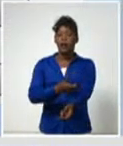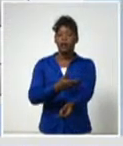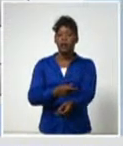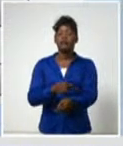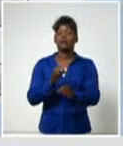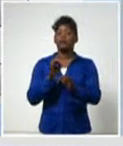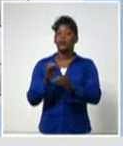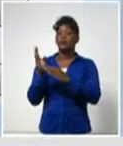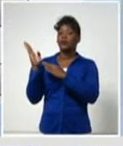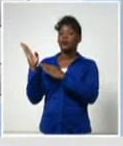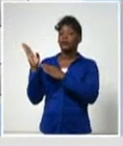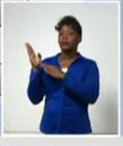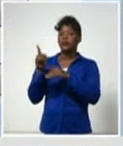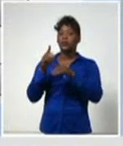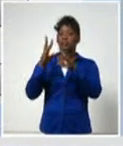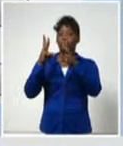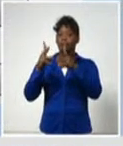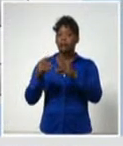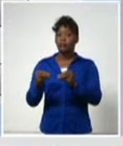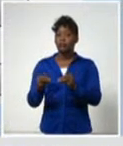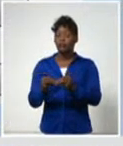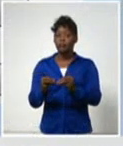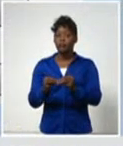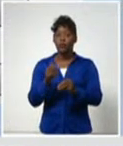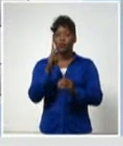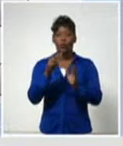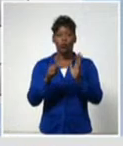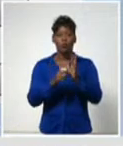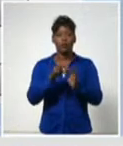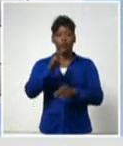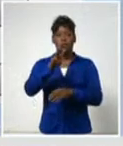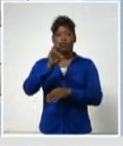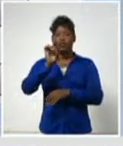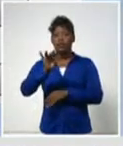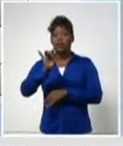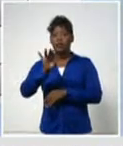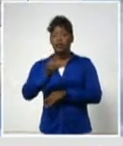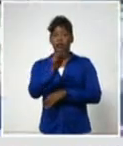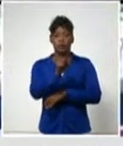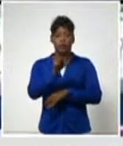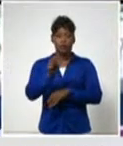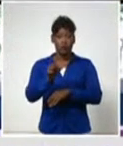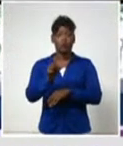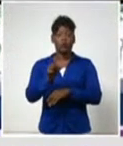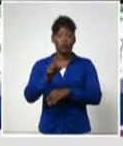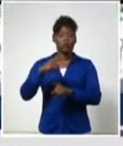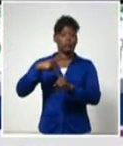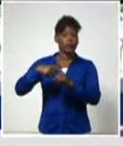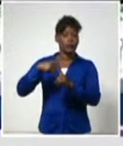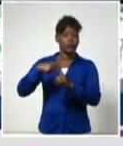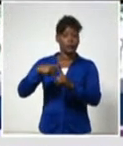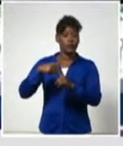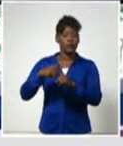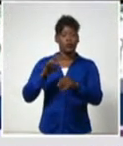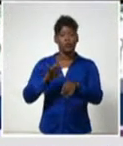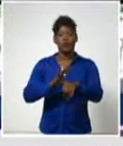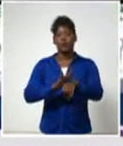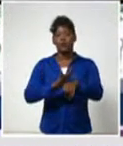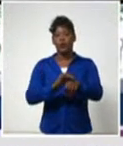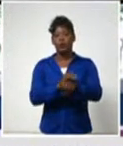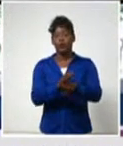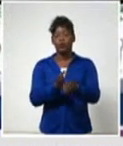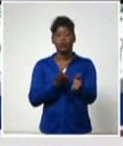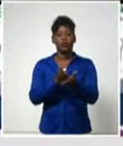153.233, para un total de 2.315 pacientes diagnosticados con la enfermedad. Se mantienen